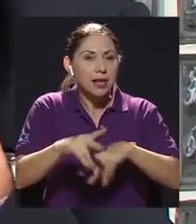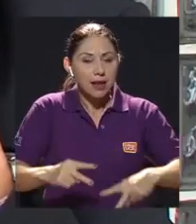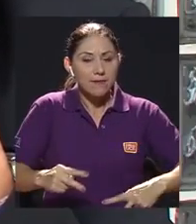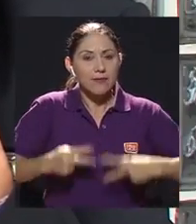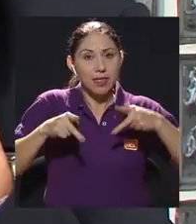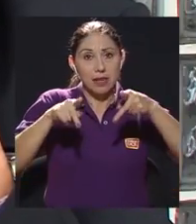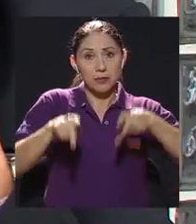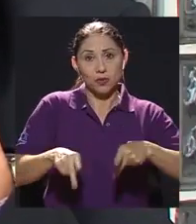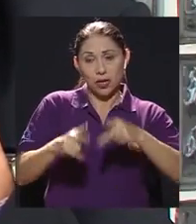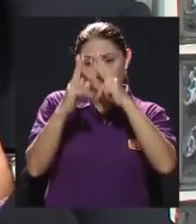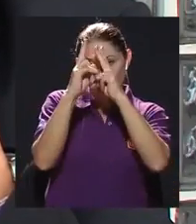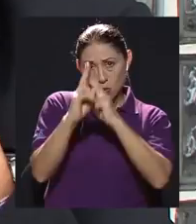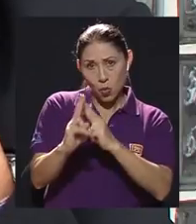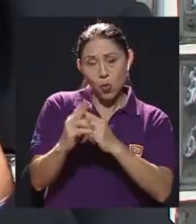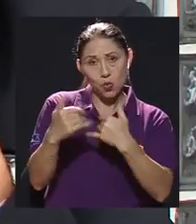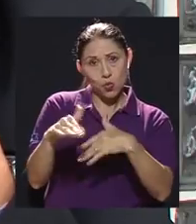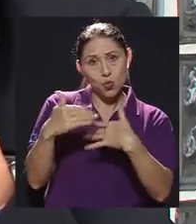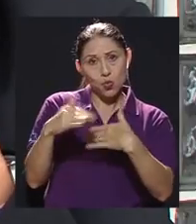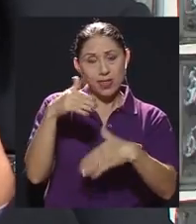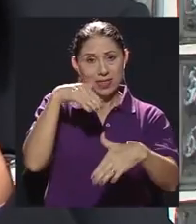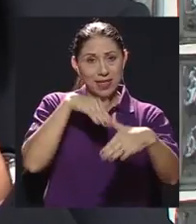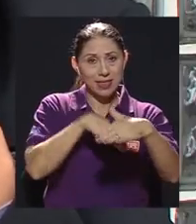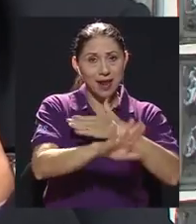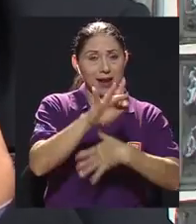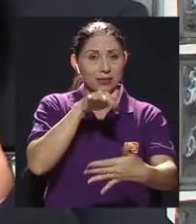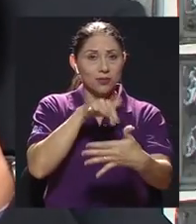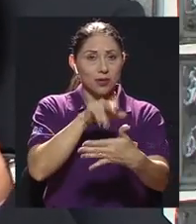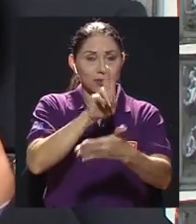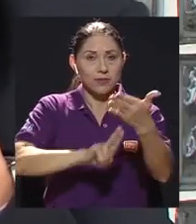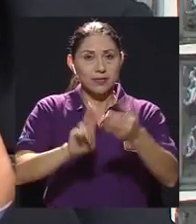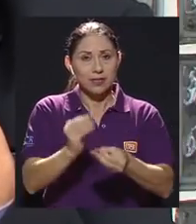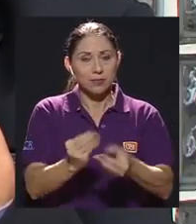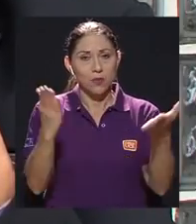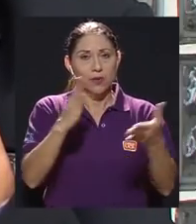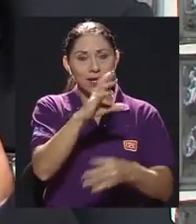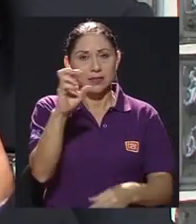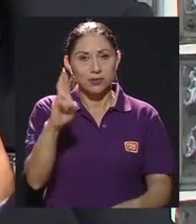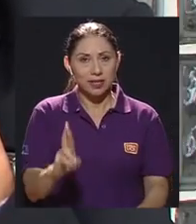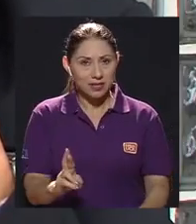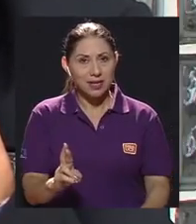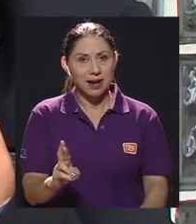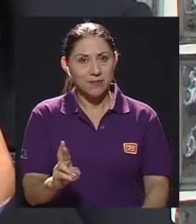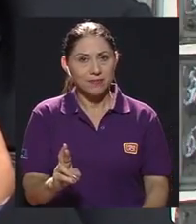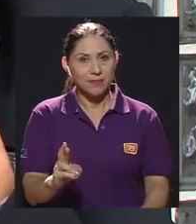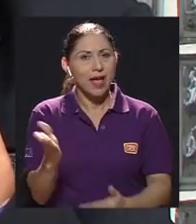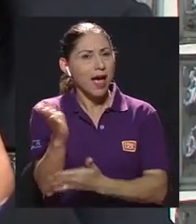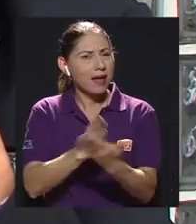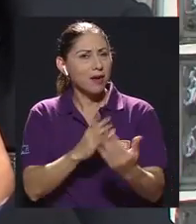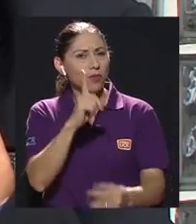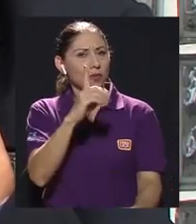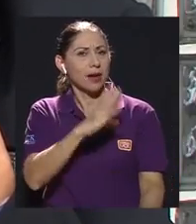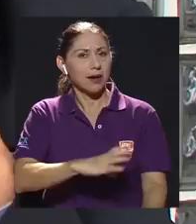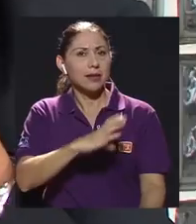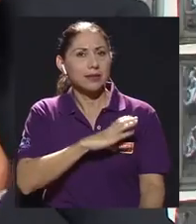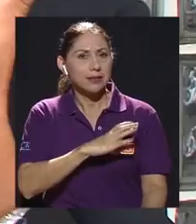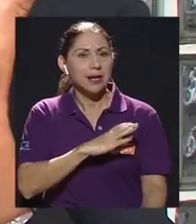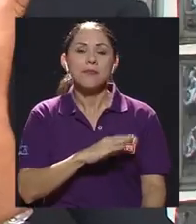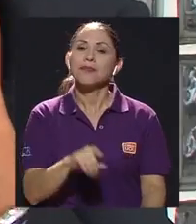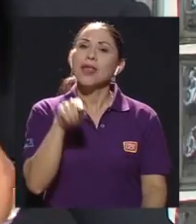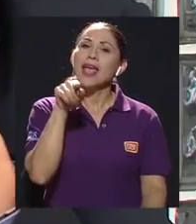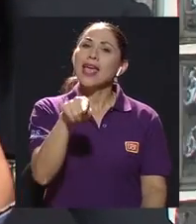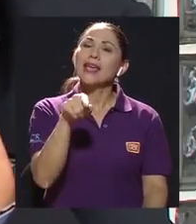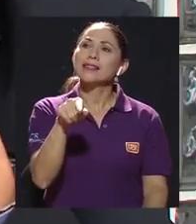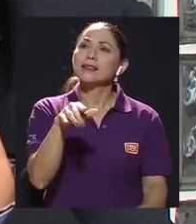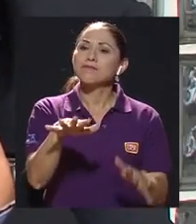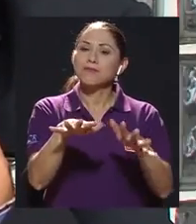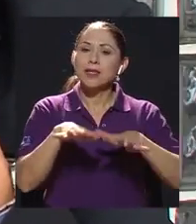el honor y privilegio de ingresar a las universidades públicas de Costa Rica, es que ese espacio, por su propia